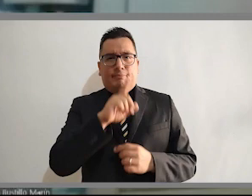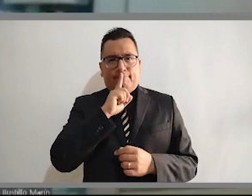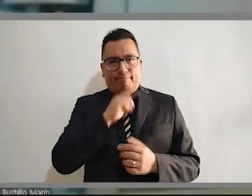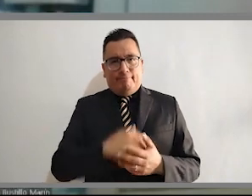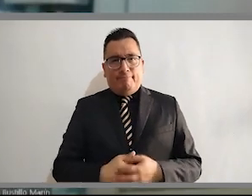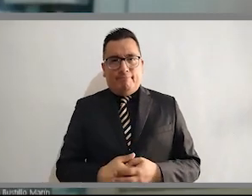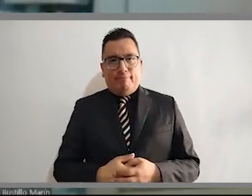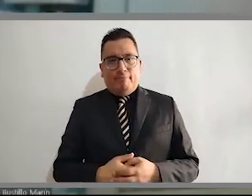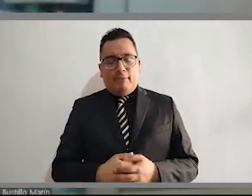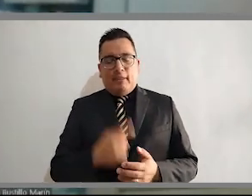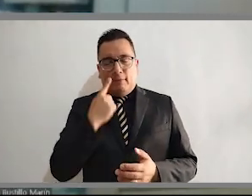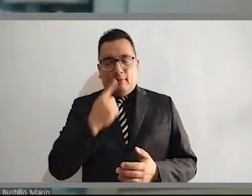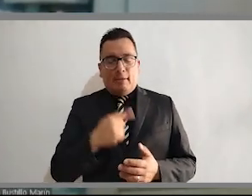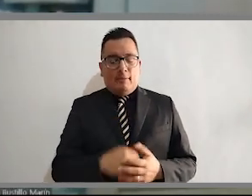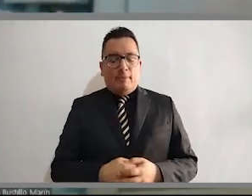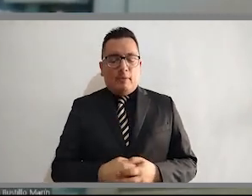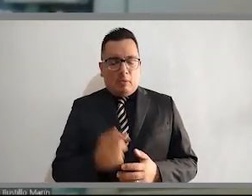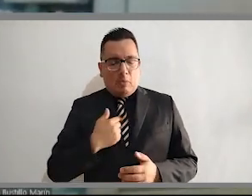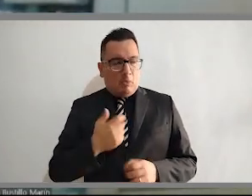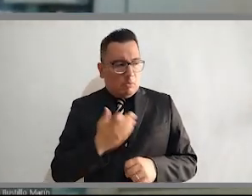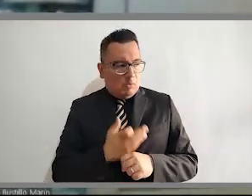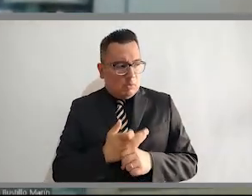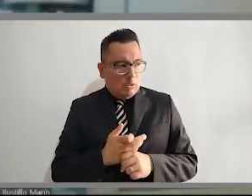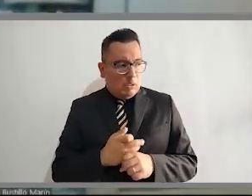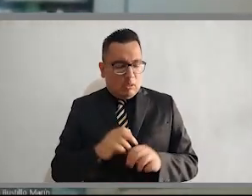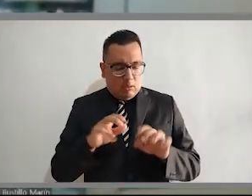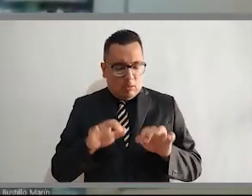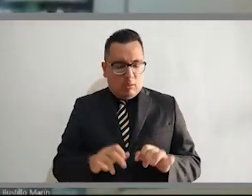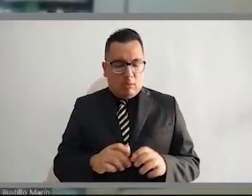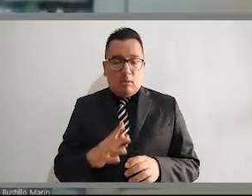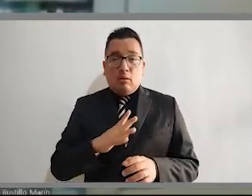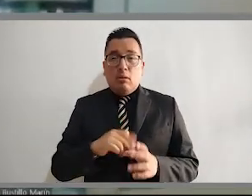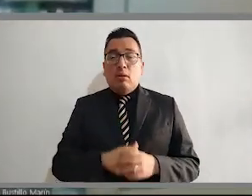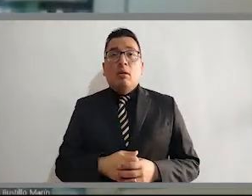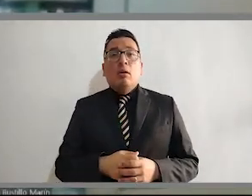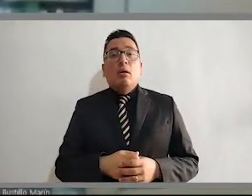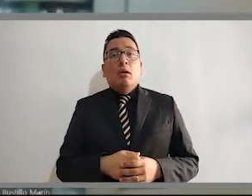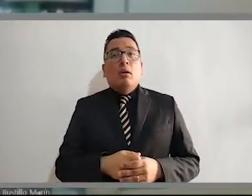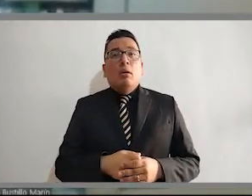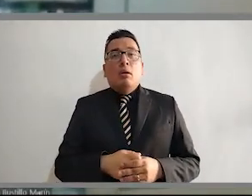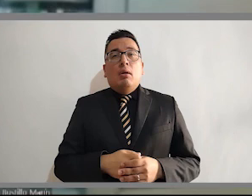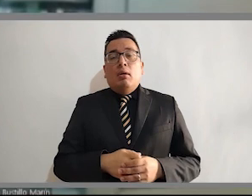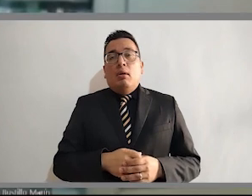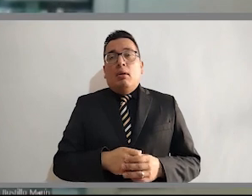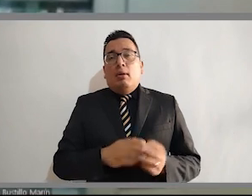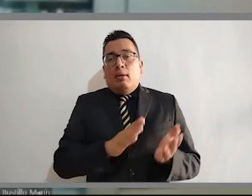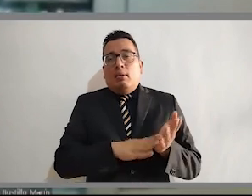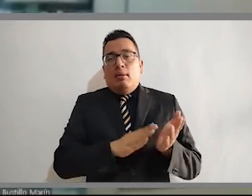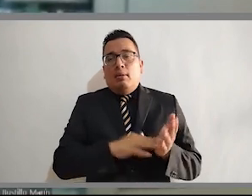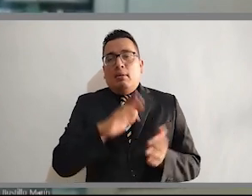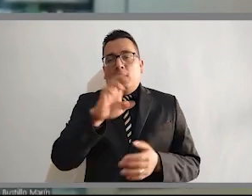donde se dice es, aquí se los voy a poner si quieren, en el recurso de reconsideración